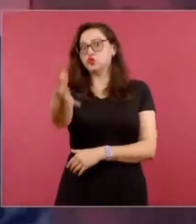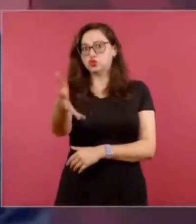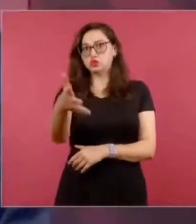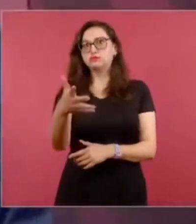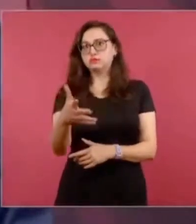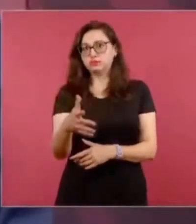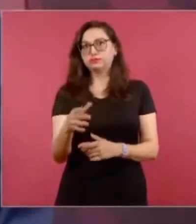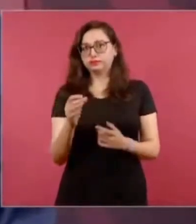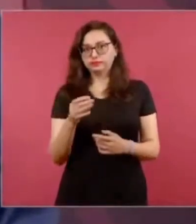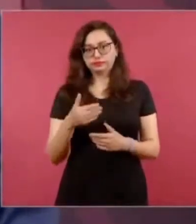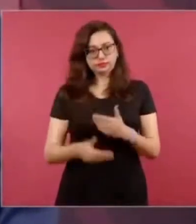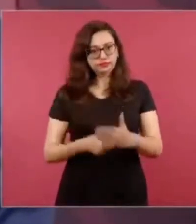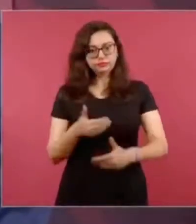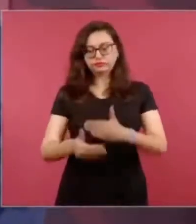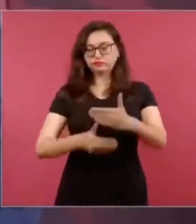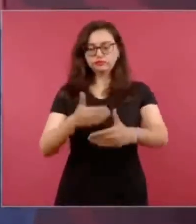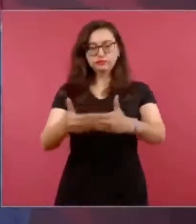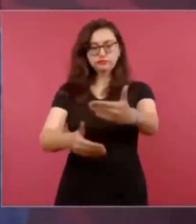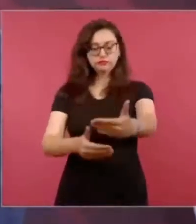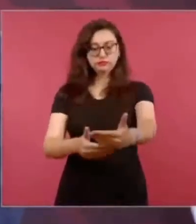para que